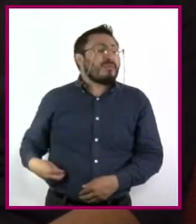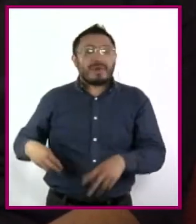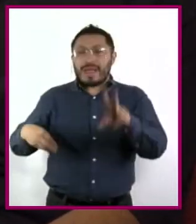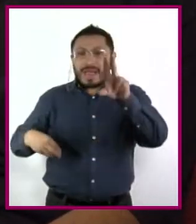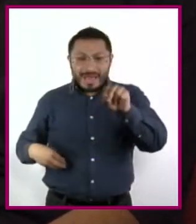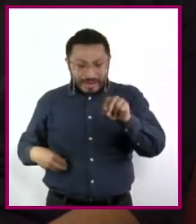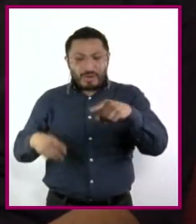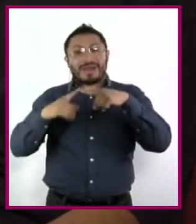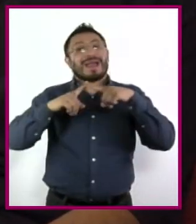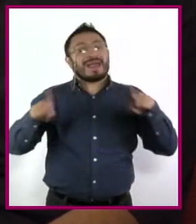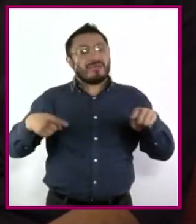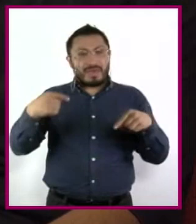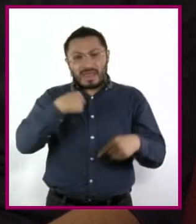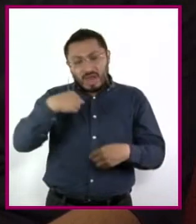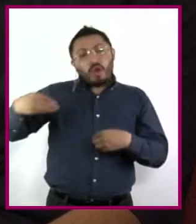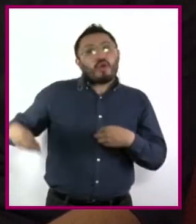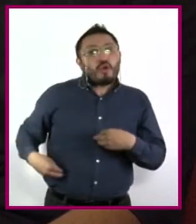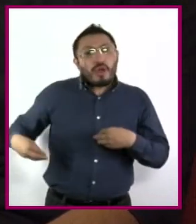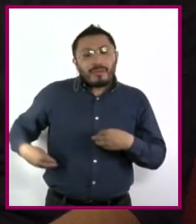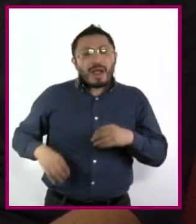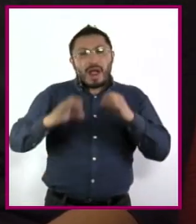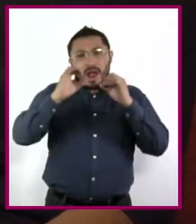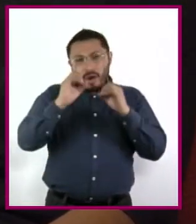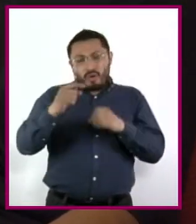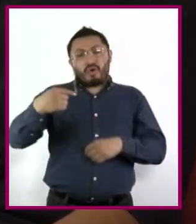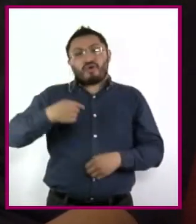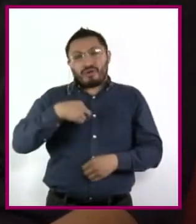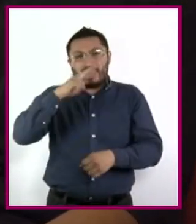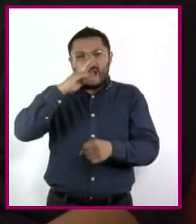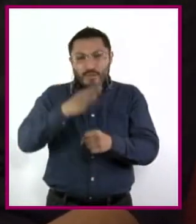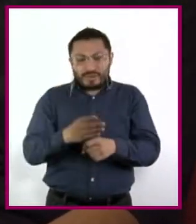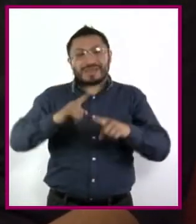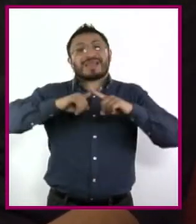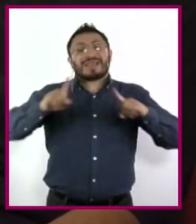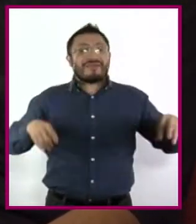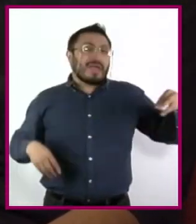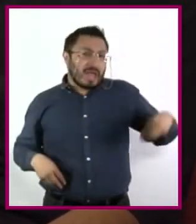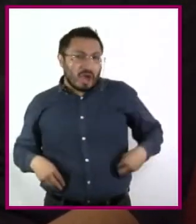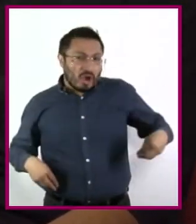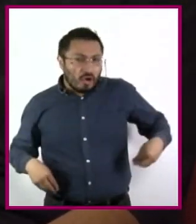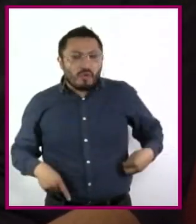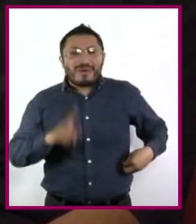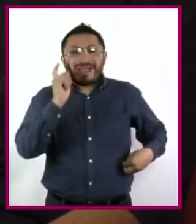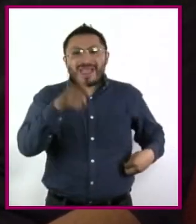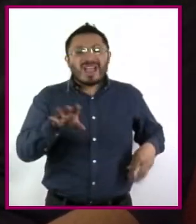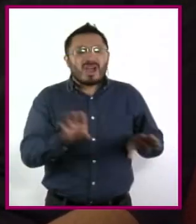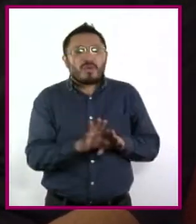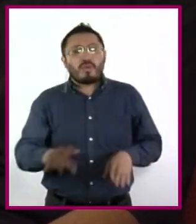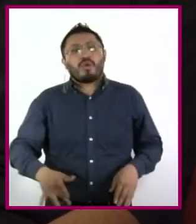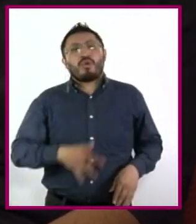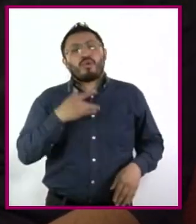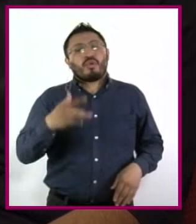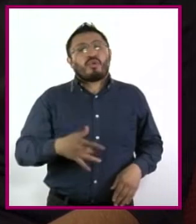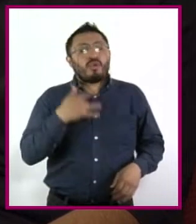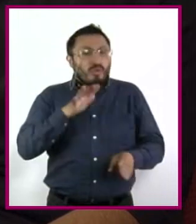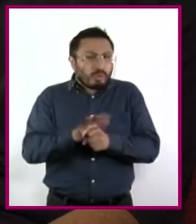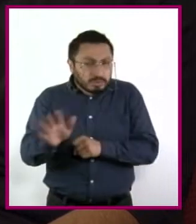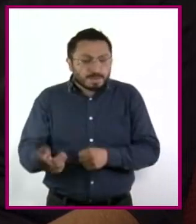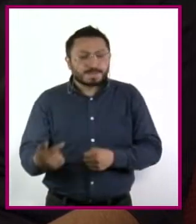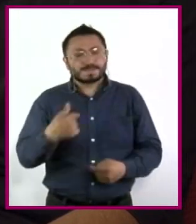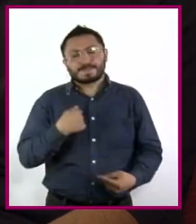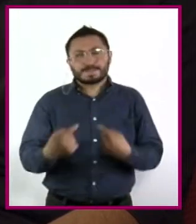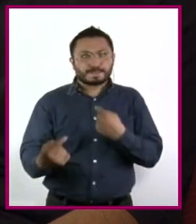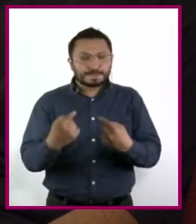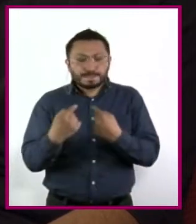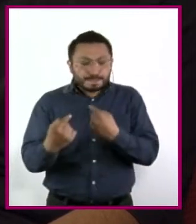diferente ser culpable a ser responsable. Ser culpable implica un juicio sobre lo que sientes. Ser responsable